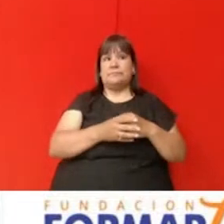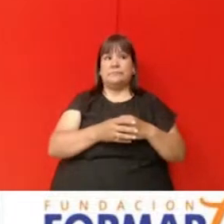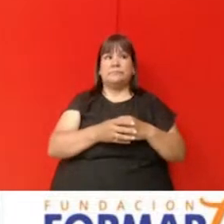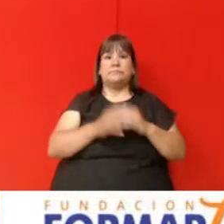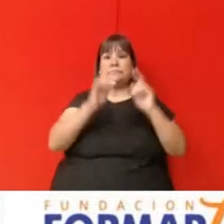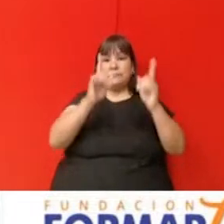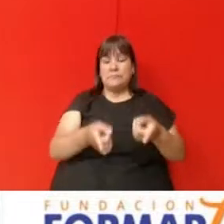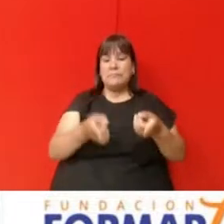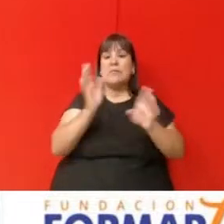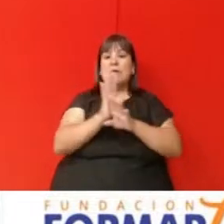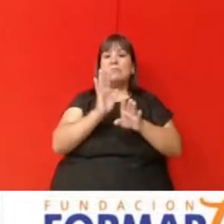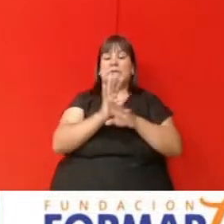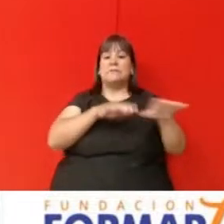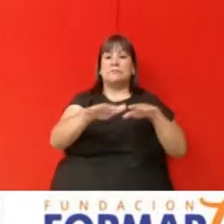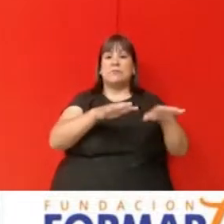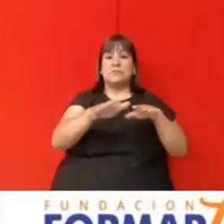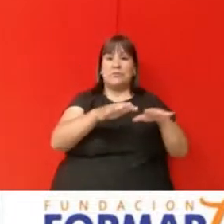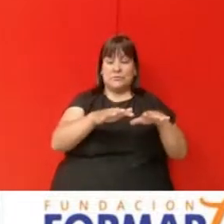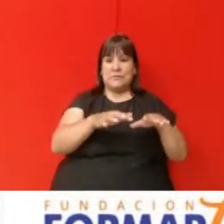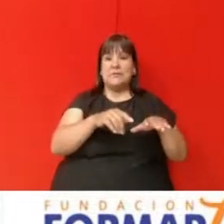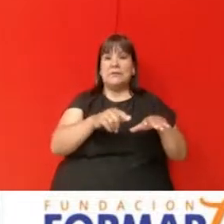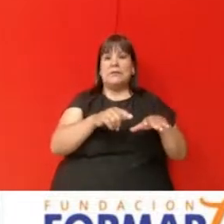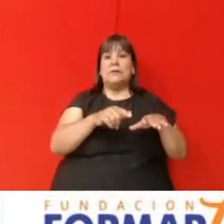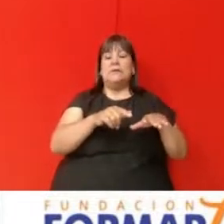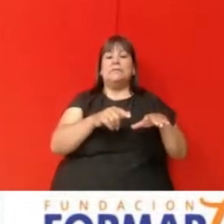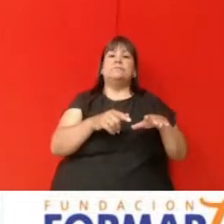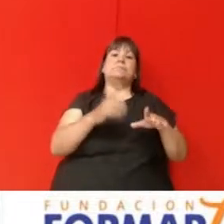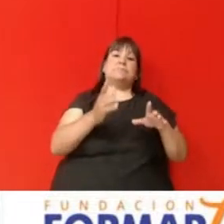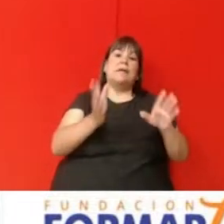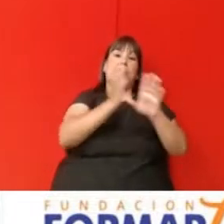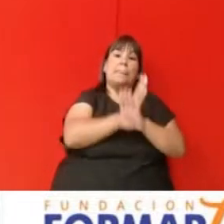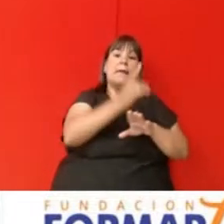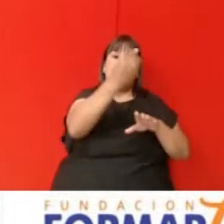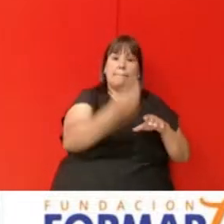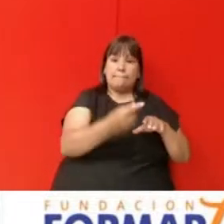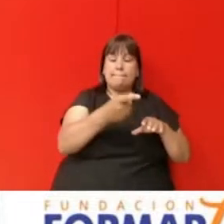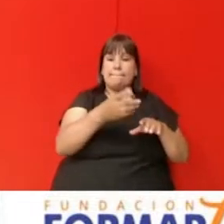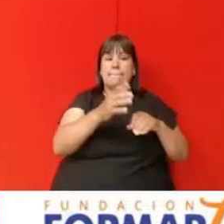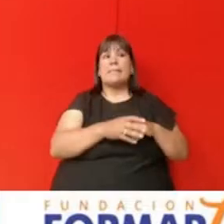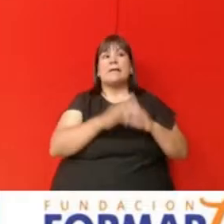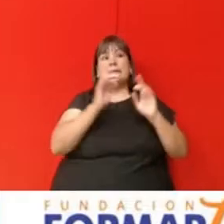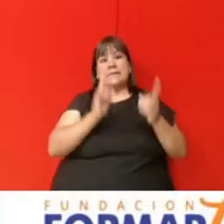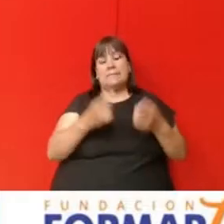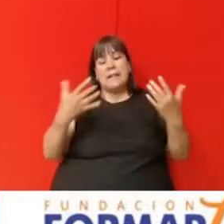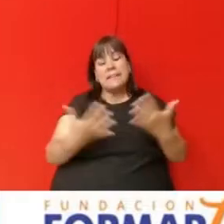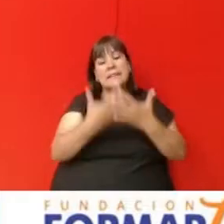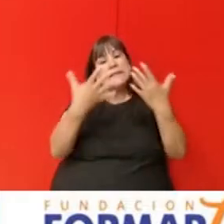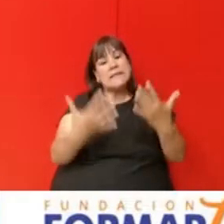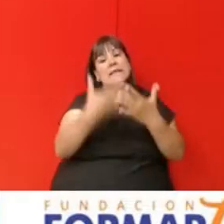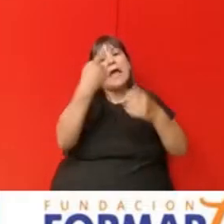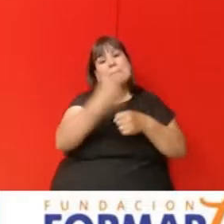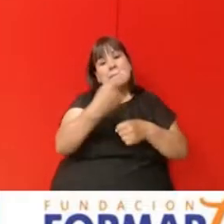de adaptación, lo voy a pasar muy rápido, bueno, son un conjunto de síntomas que se van manifestando en los primeros días,